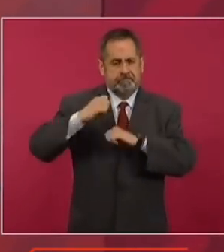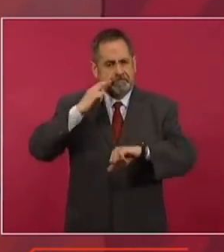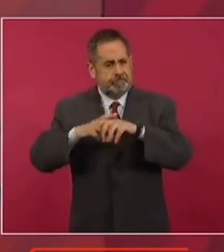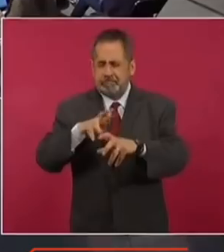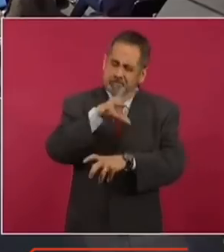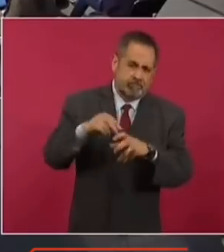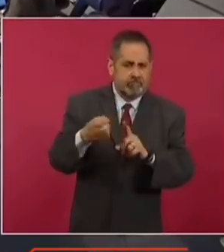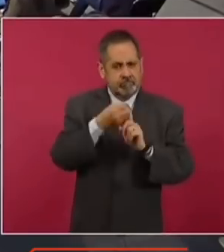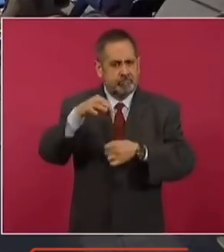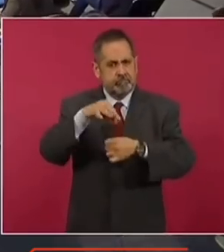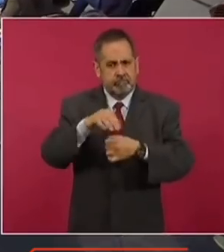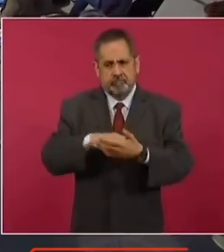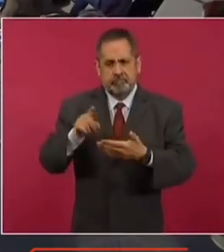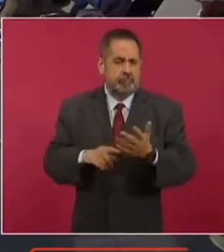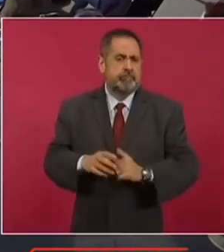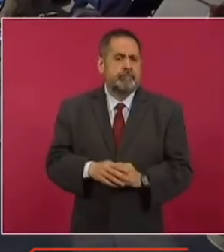elecciones.